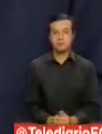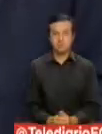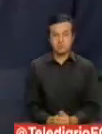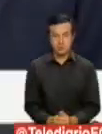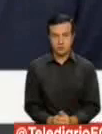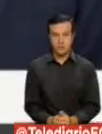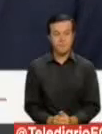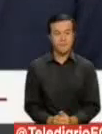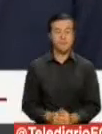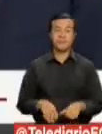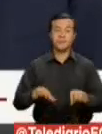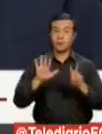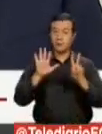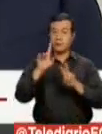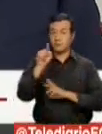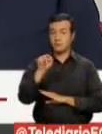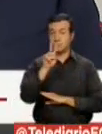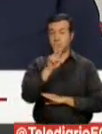Son las